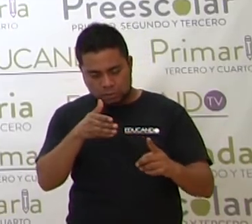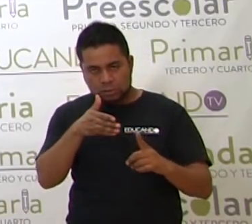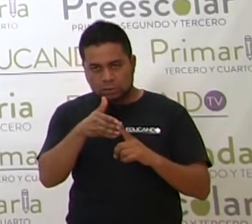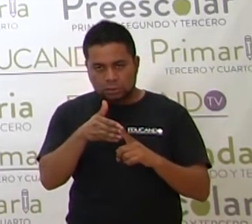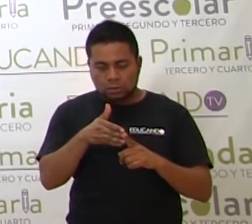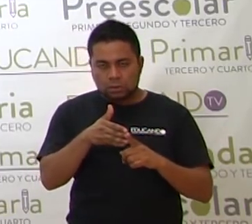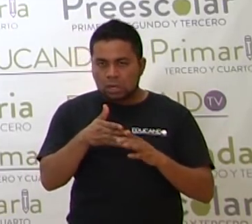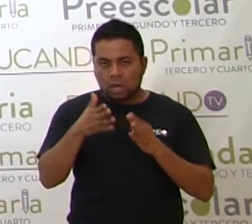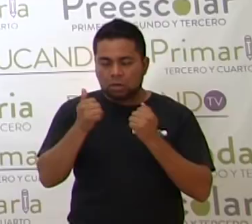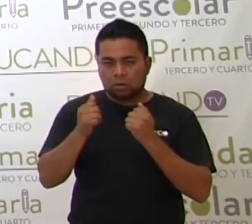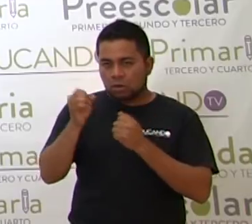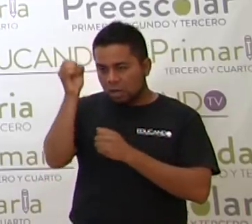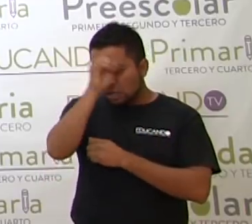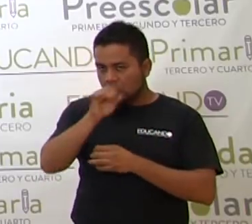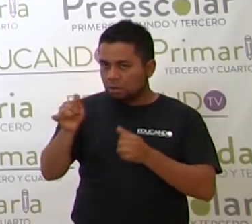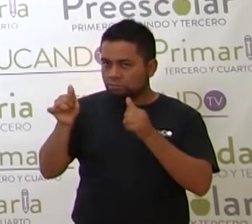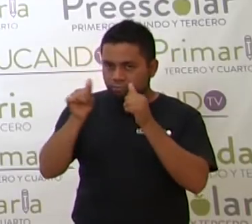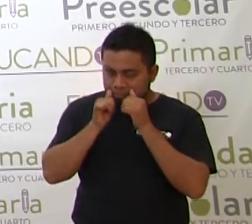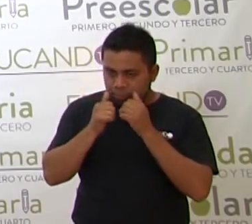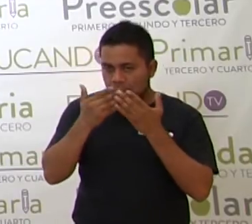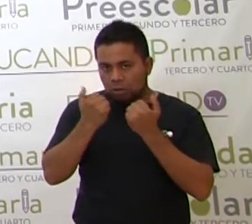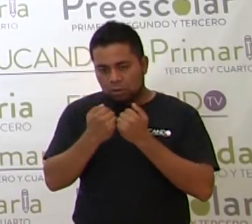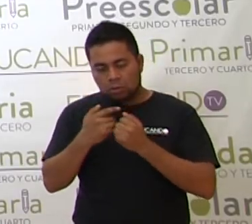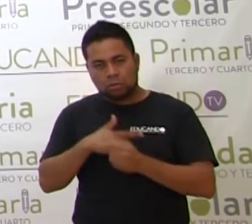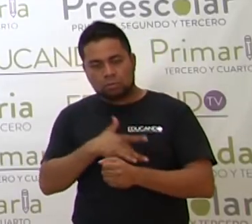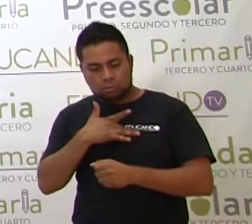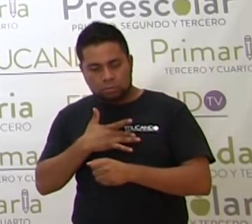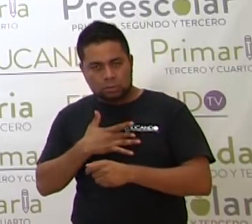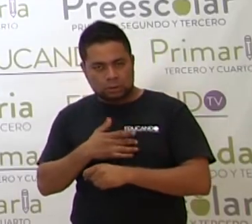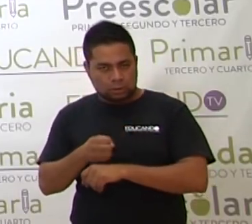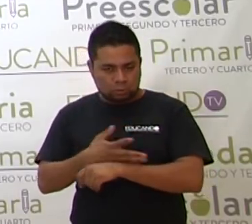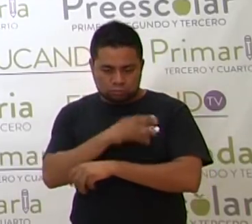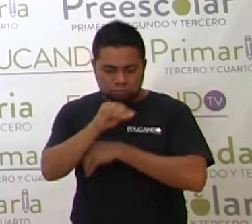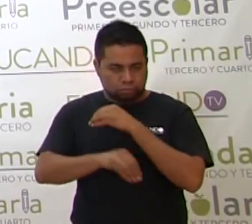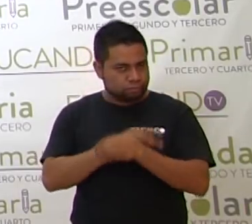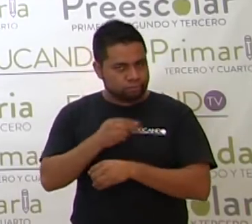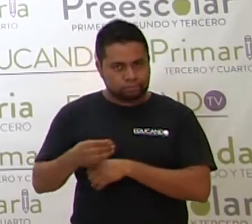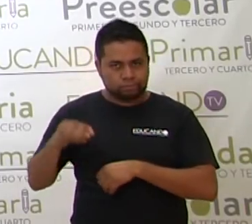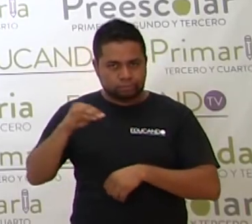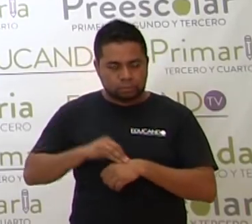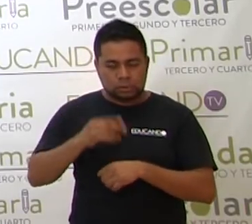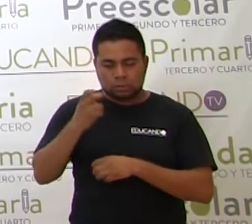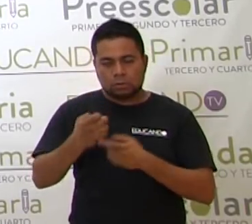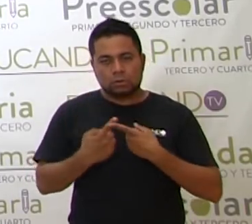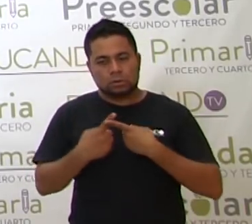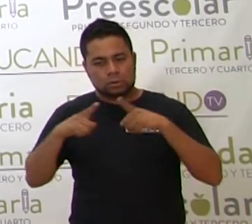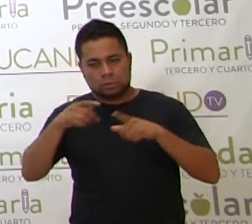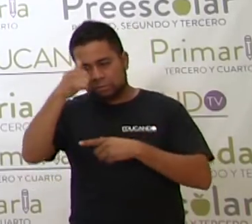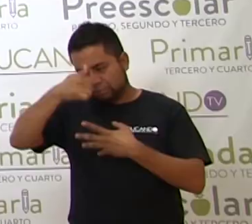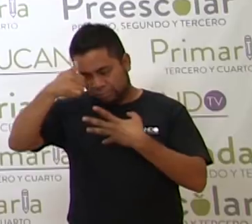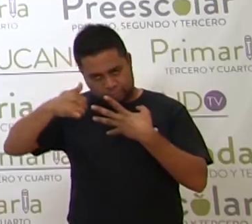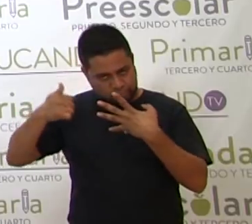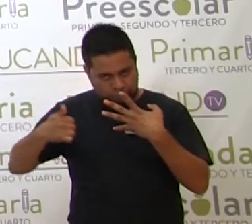en cuenta las opiniones ni tampoco las emociones del autor, ¿bien? Es por ello la diferencia en